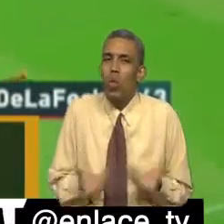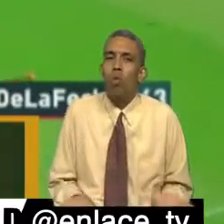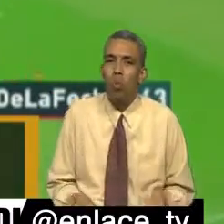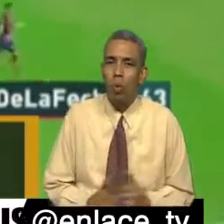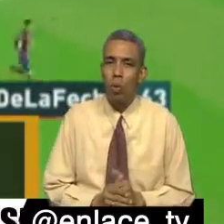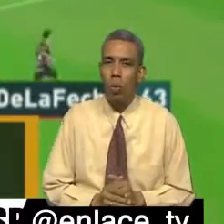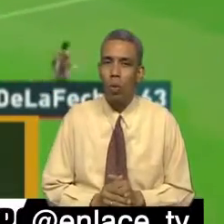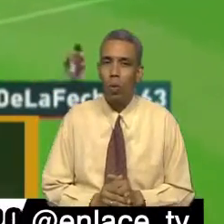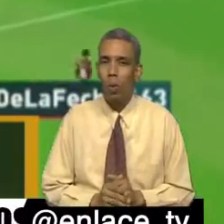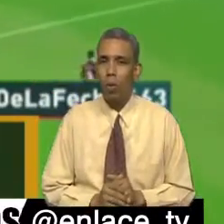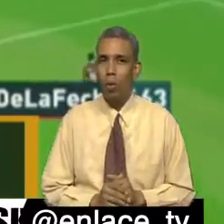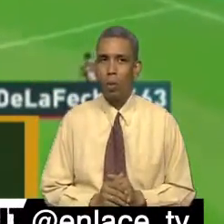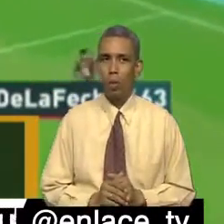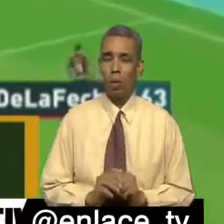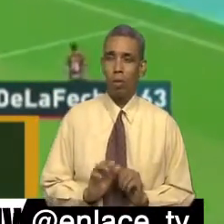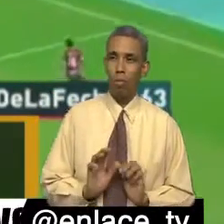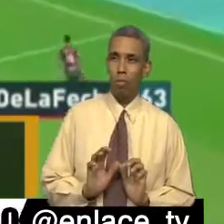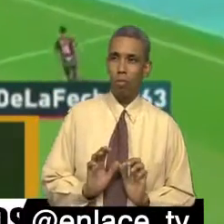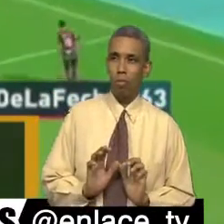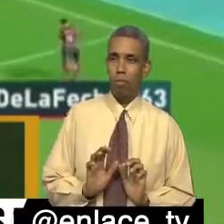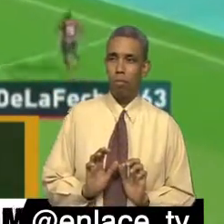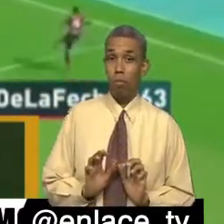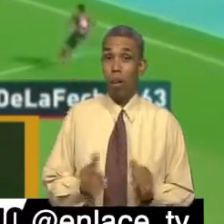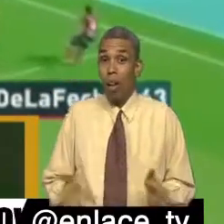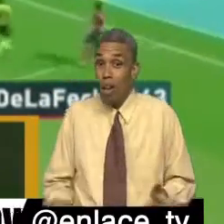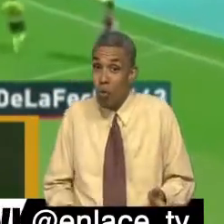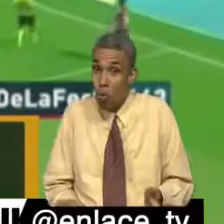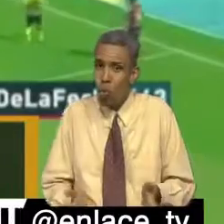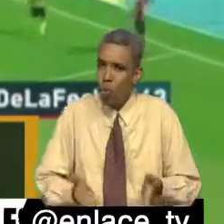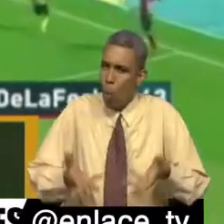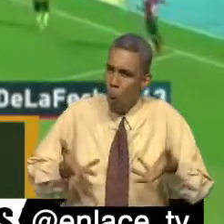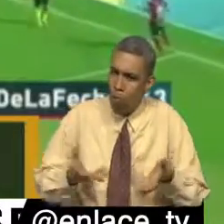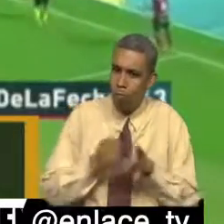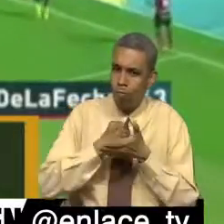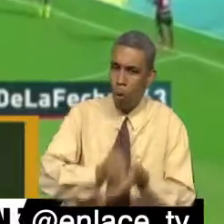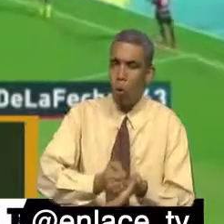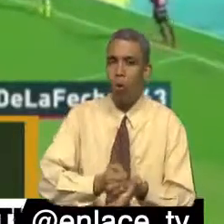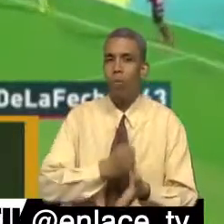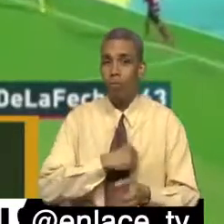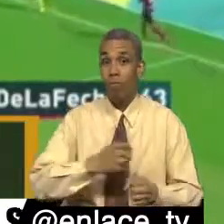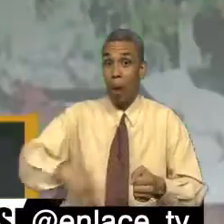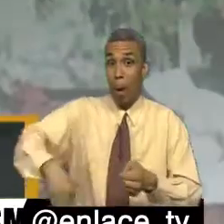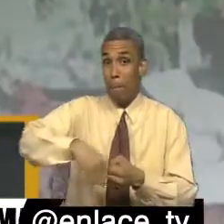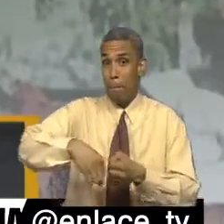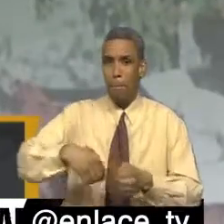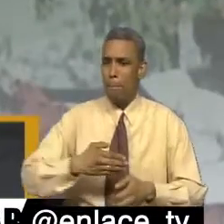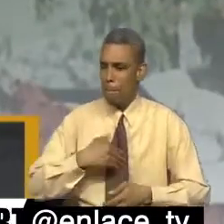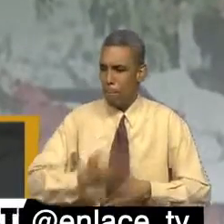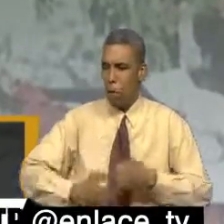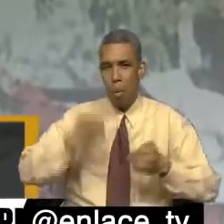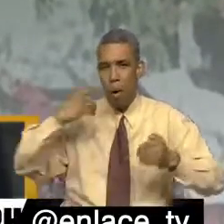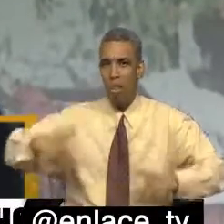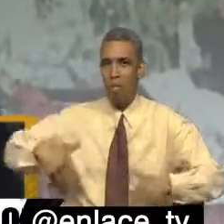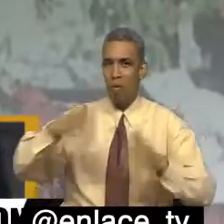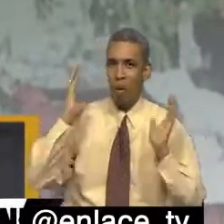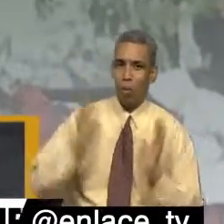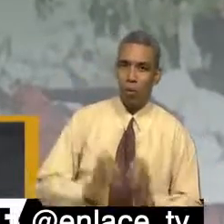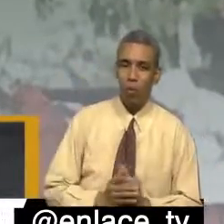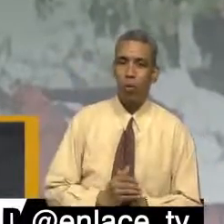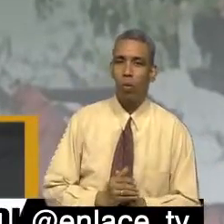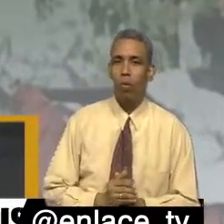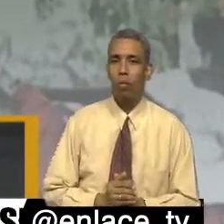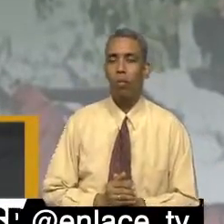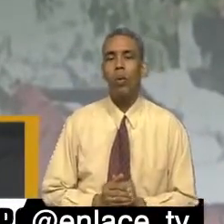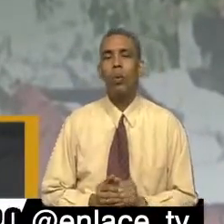que se levanten los puestos, ¿no? Y que sobre todo ayude bastante, pues, para que sea más reconocido el club. La idea va a ser intentar protagonizar el